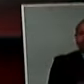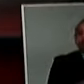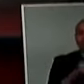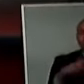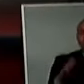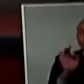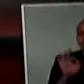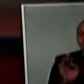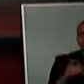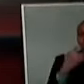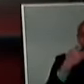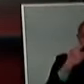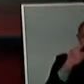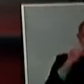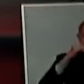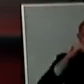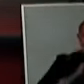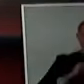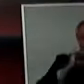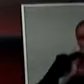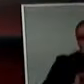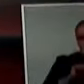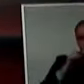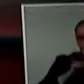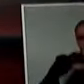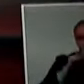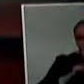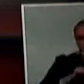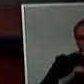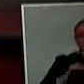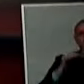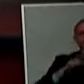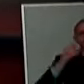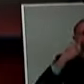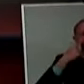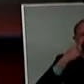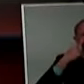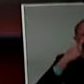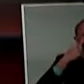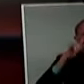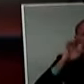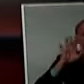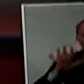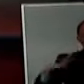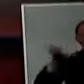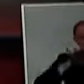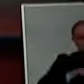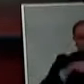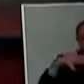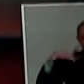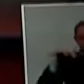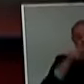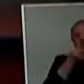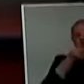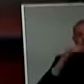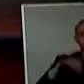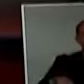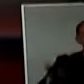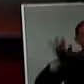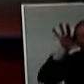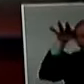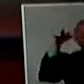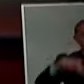fuertes en la costa suroccidental, las olas estarán de 1.5 a 2.5 metros entre Punta Capitana y Playa